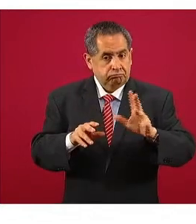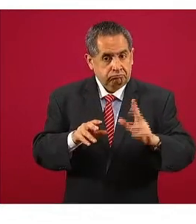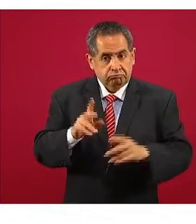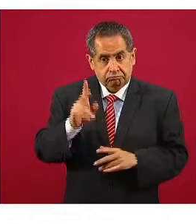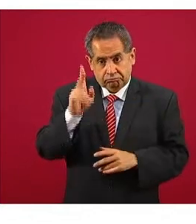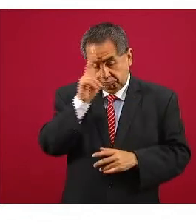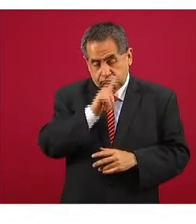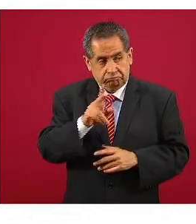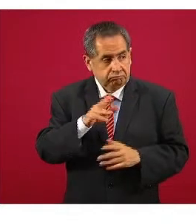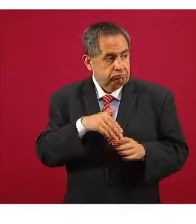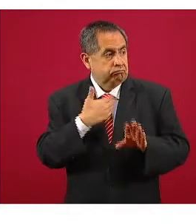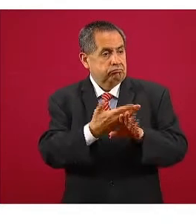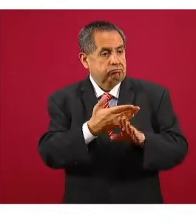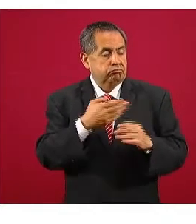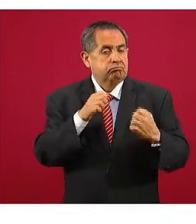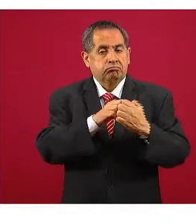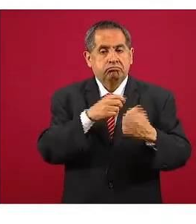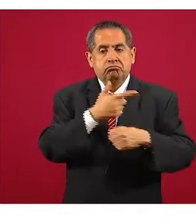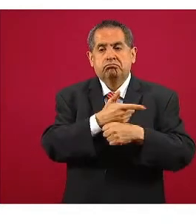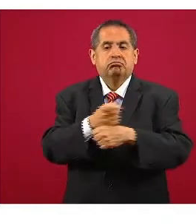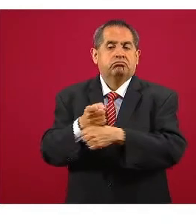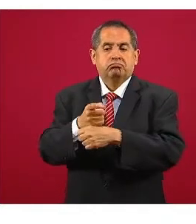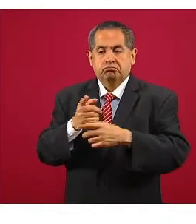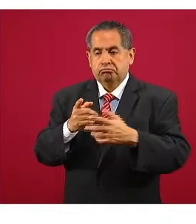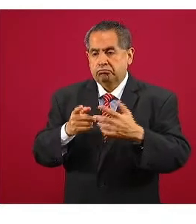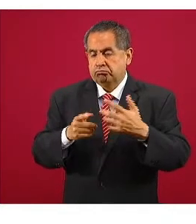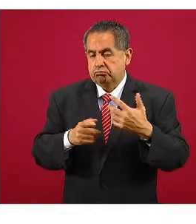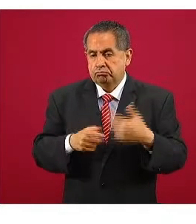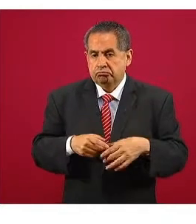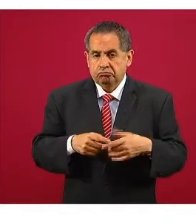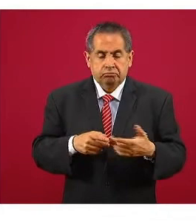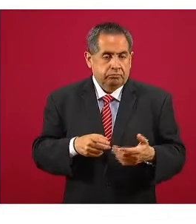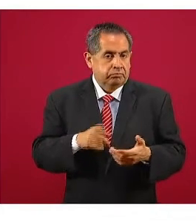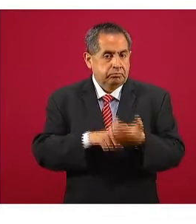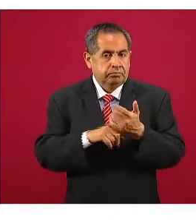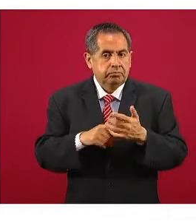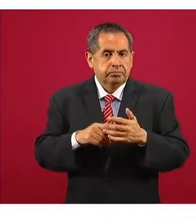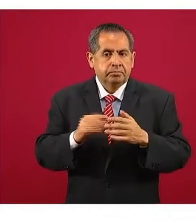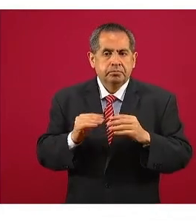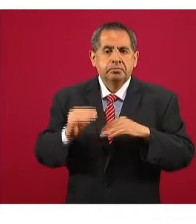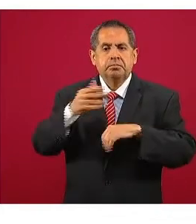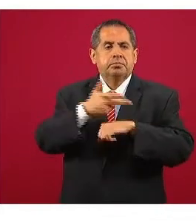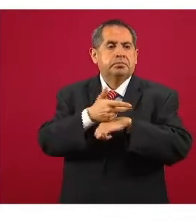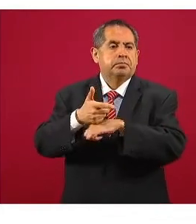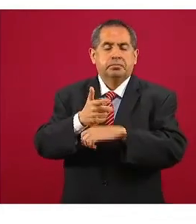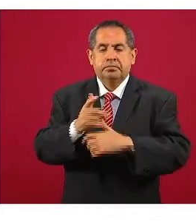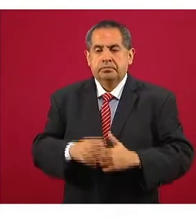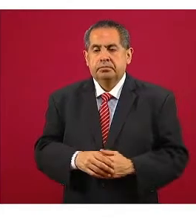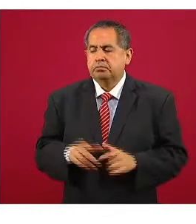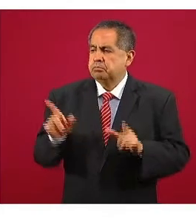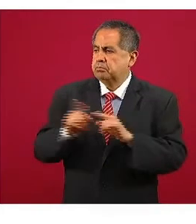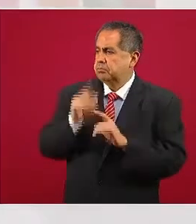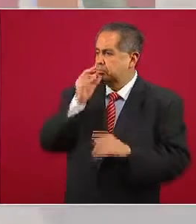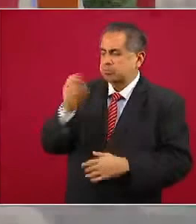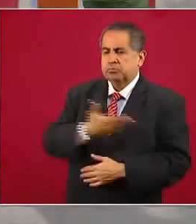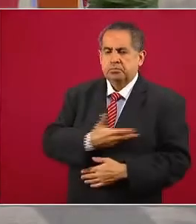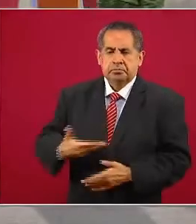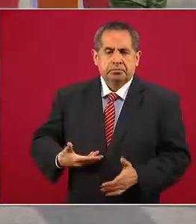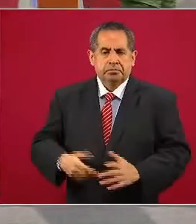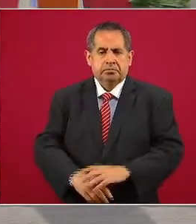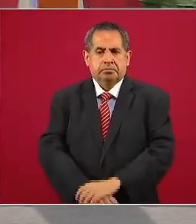en contra de lo que pueda tener a las vistas el tirador teniendo esta elevación en el vehículo. Es todo, señor presidente.